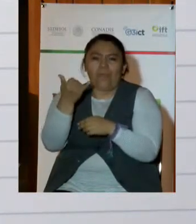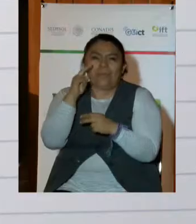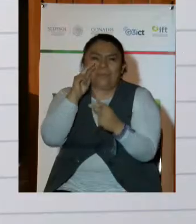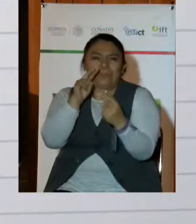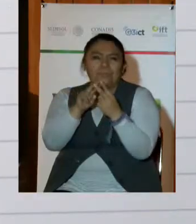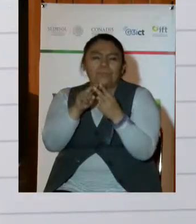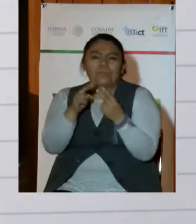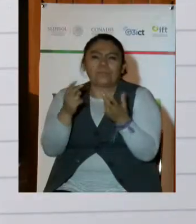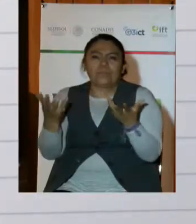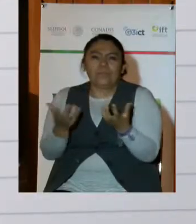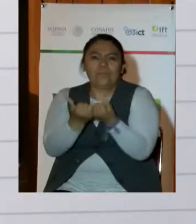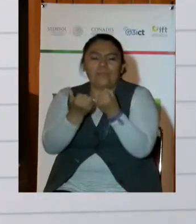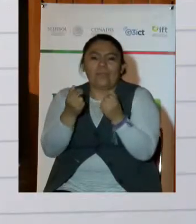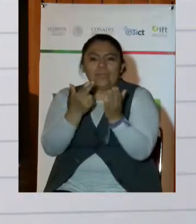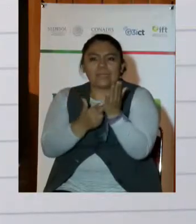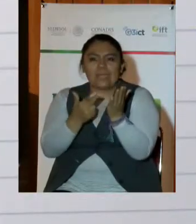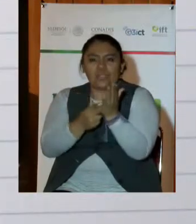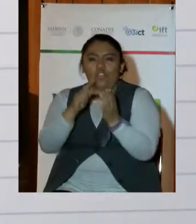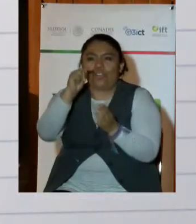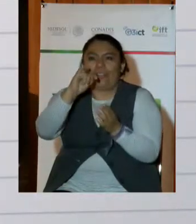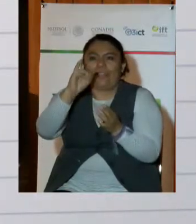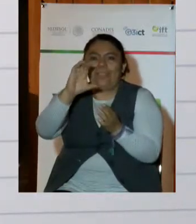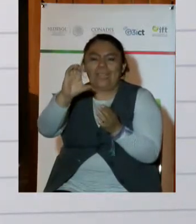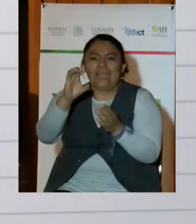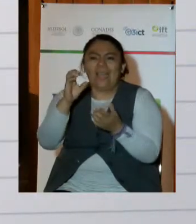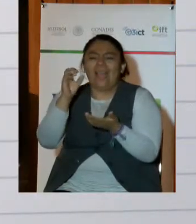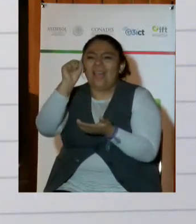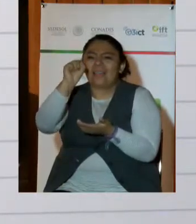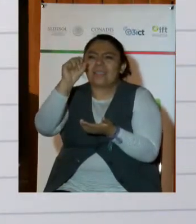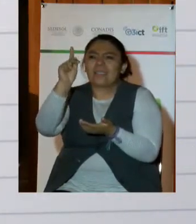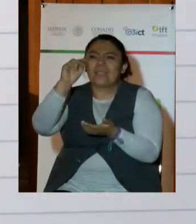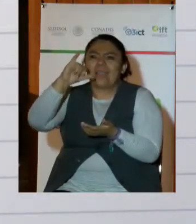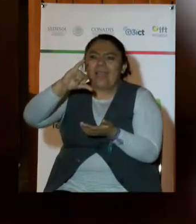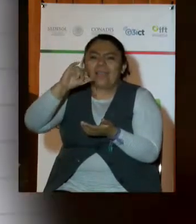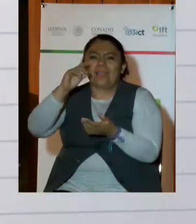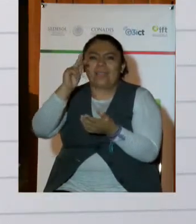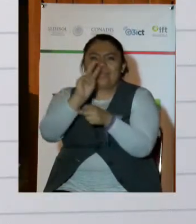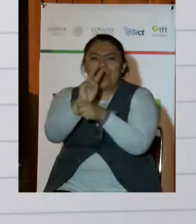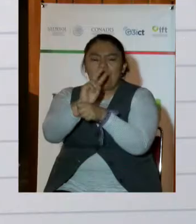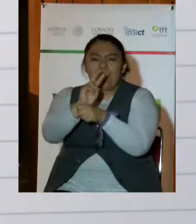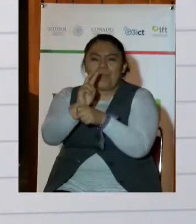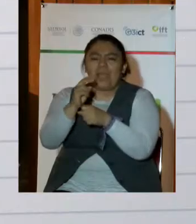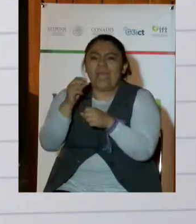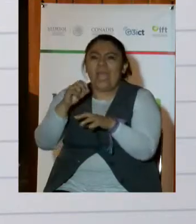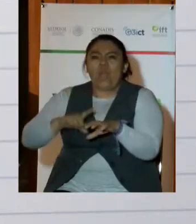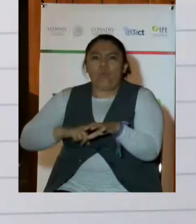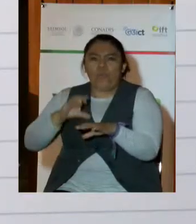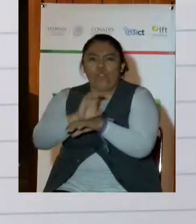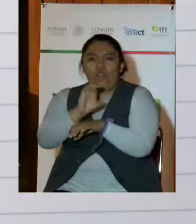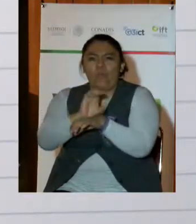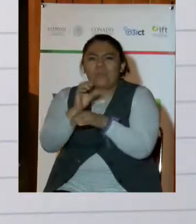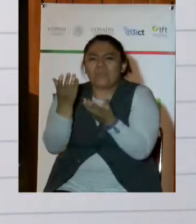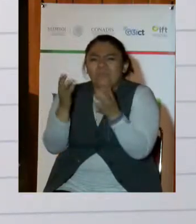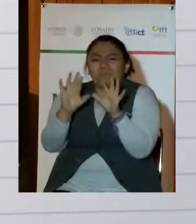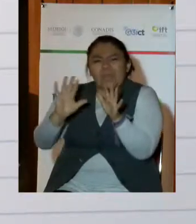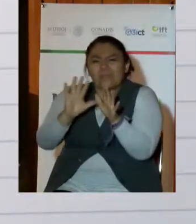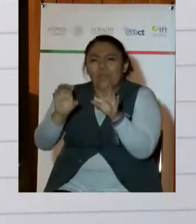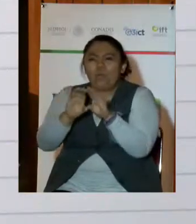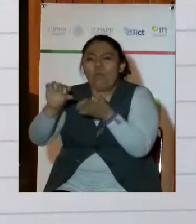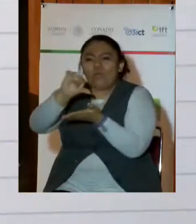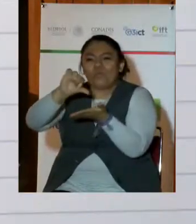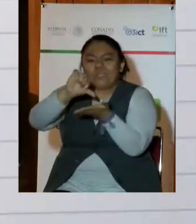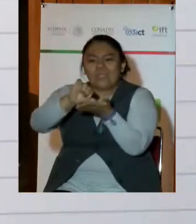muy significativos. Ahorita estábamos hablando de la comunidad de personas con discapacidad auditiva, estuvimos en el América Accesible en Colombia